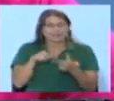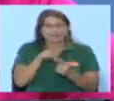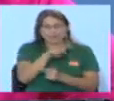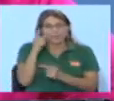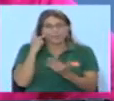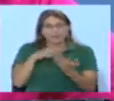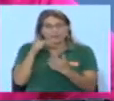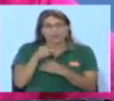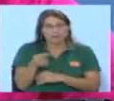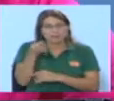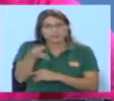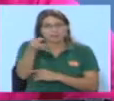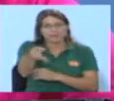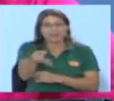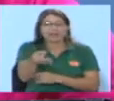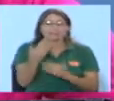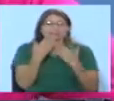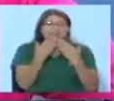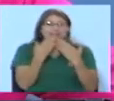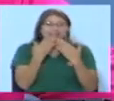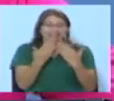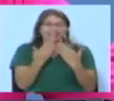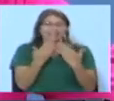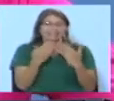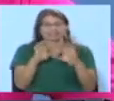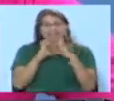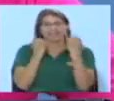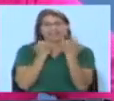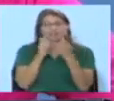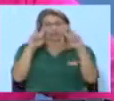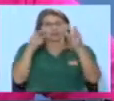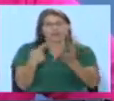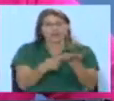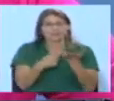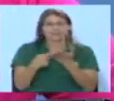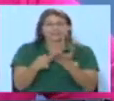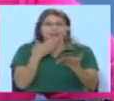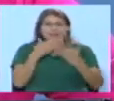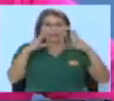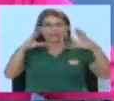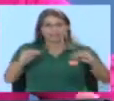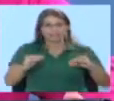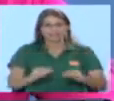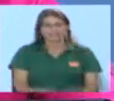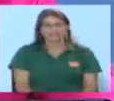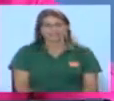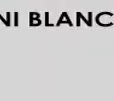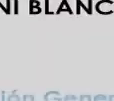sintonizarnos en próximas semanas. Muchísimas gracias, y en nombre del equipo de Sobre la Mesa les deseamos buenas noches.